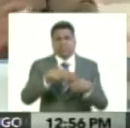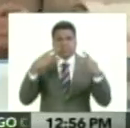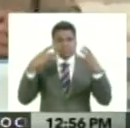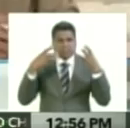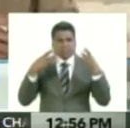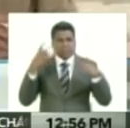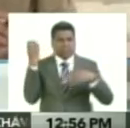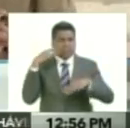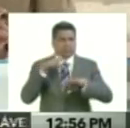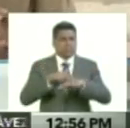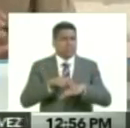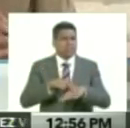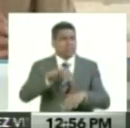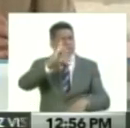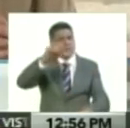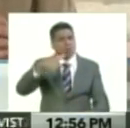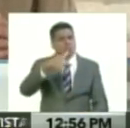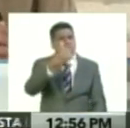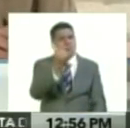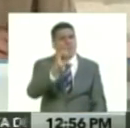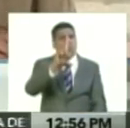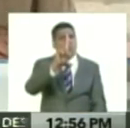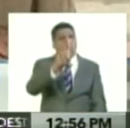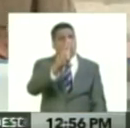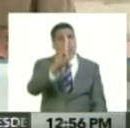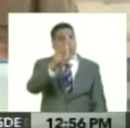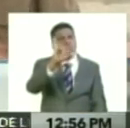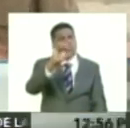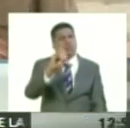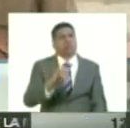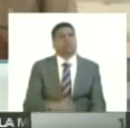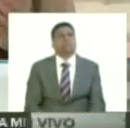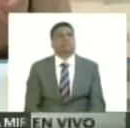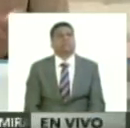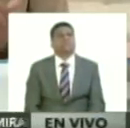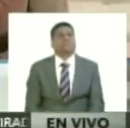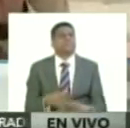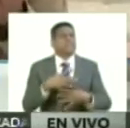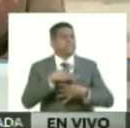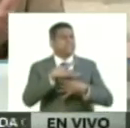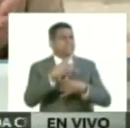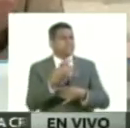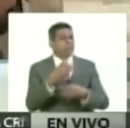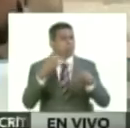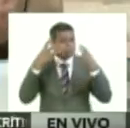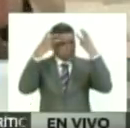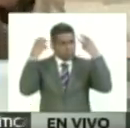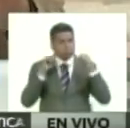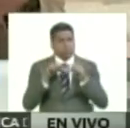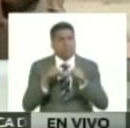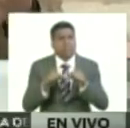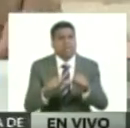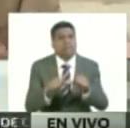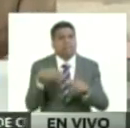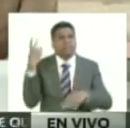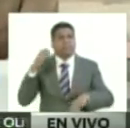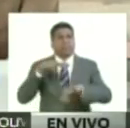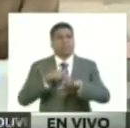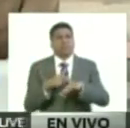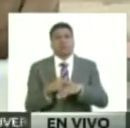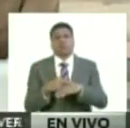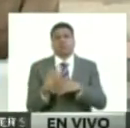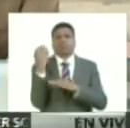¿Se ha puesto a pensar el señor Julio Borges que la intención de Ramos Alup de mantener la Asamblea Nacional en